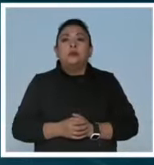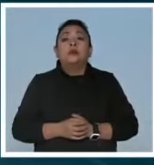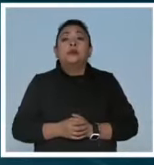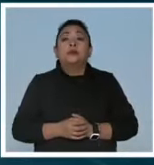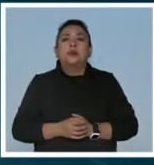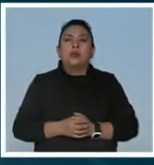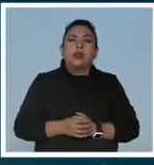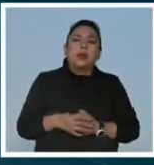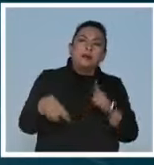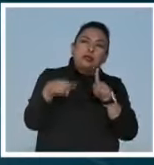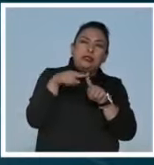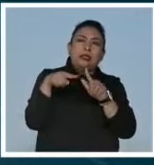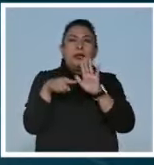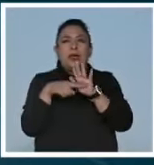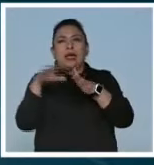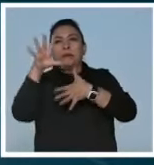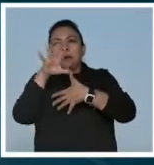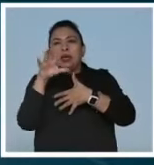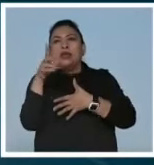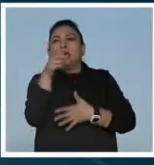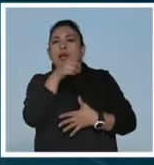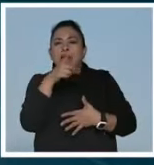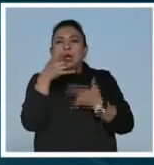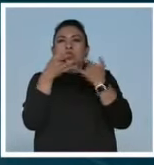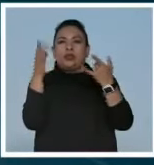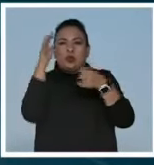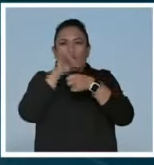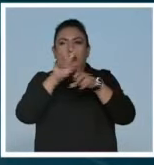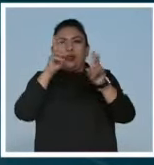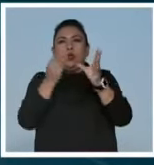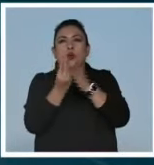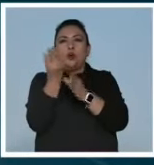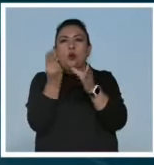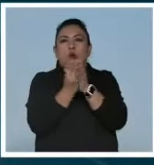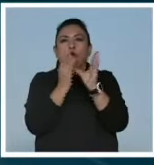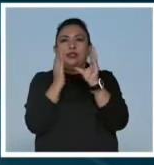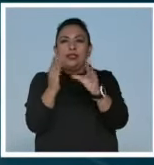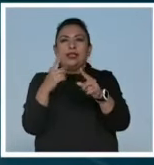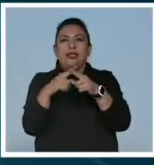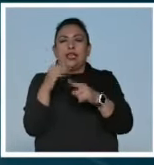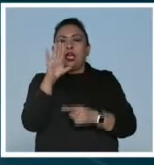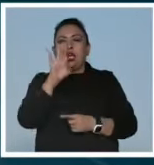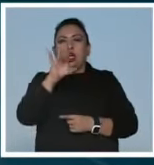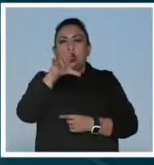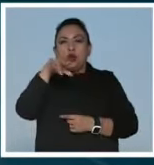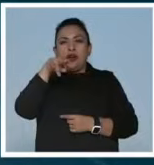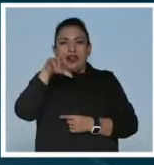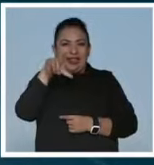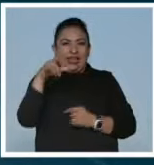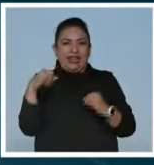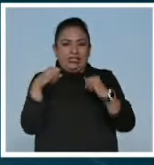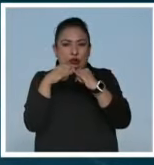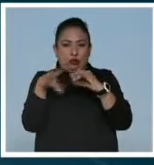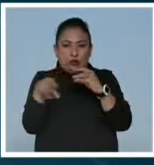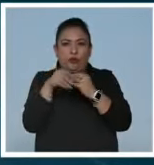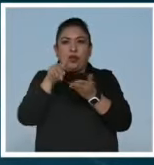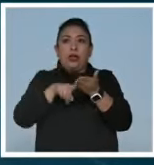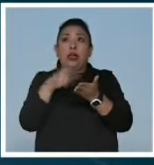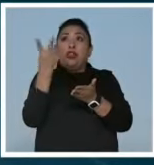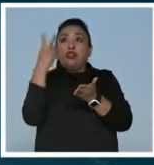Los claroscuros de América, lengua, historia y cultura es el título del nuevo curso que impartirá el Colegio Nacional, institución de la que forma parte